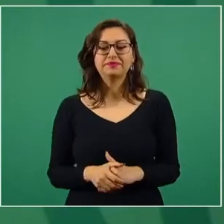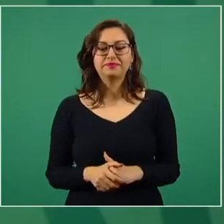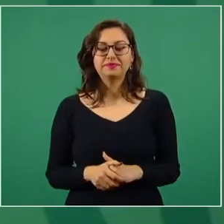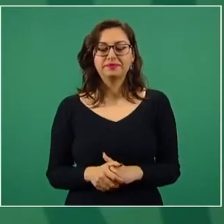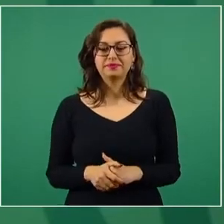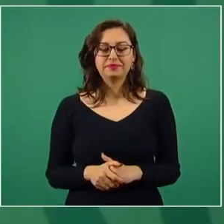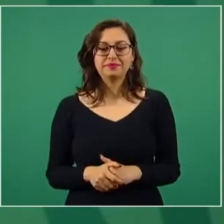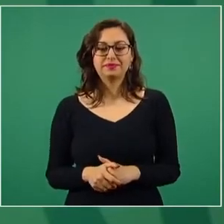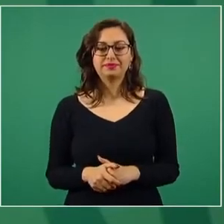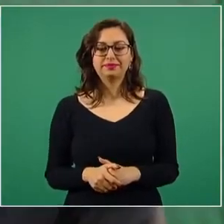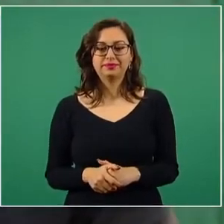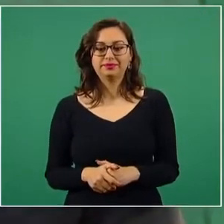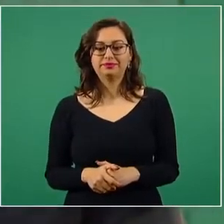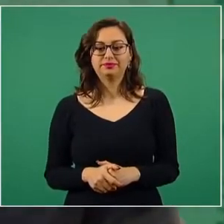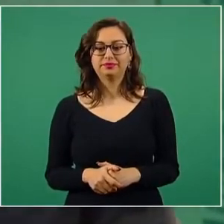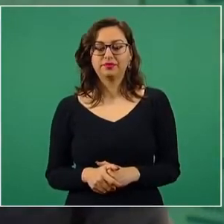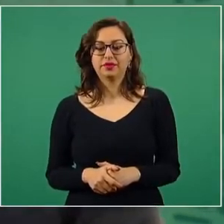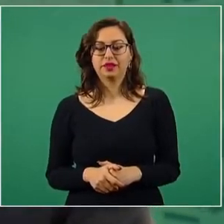Desde aquí le dice